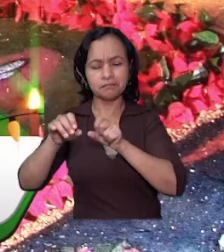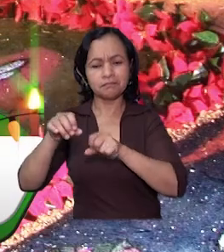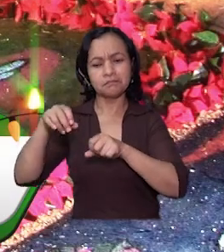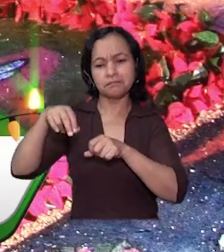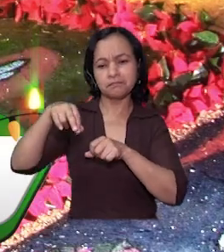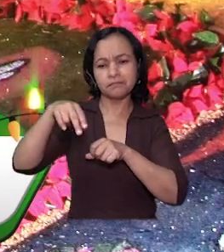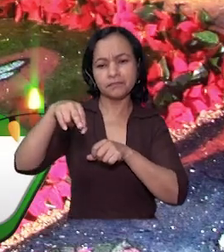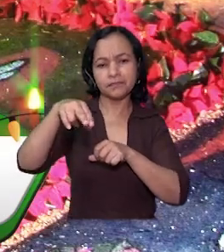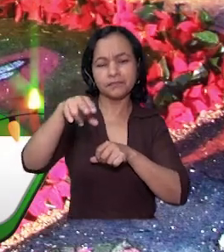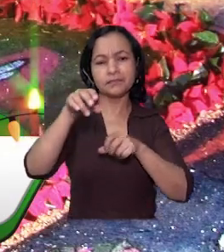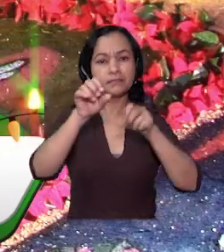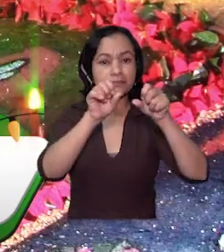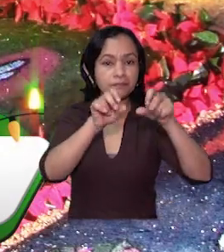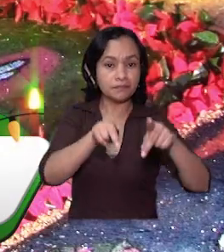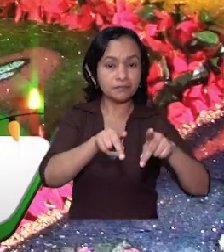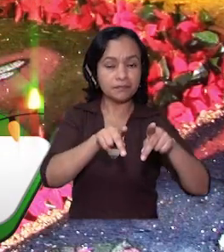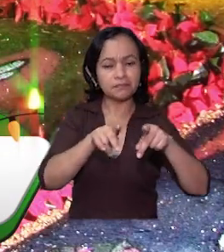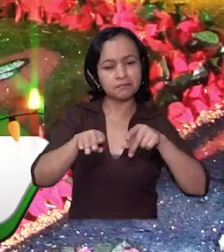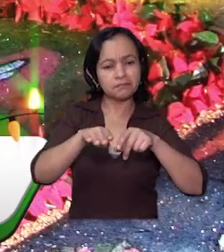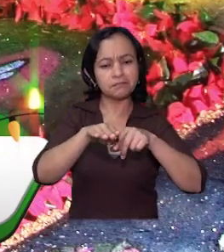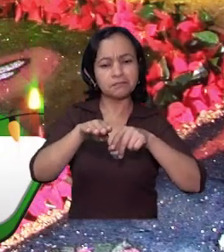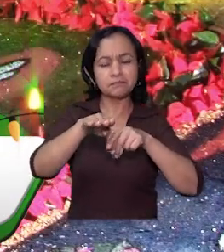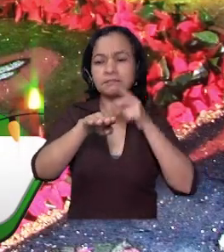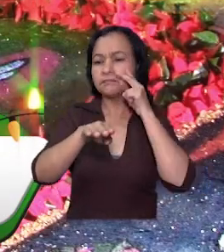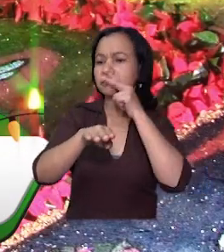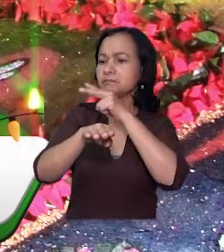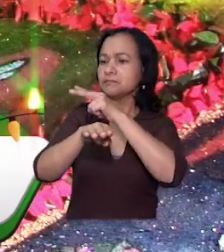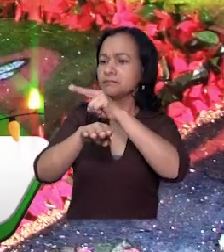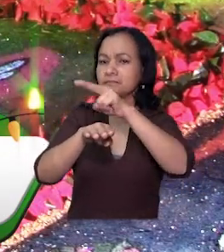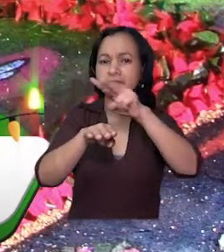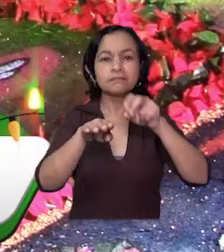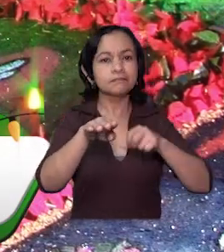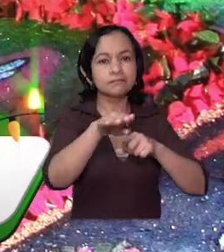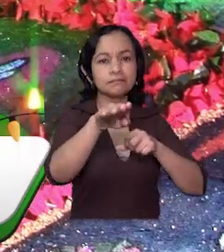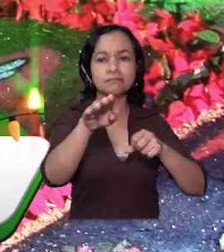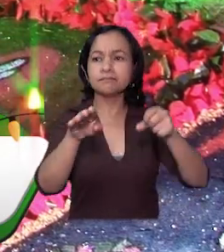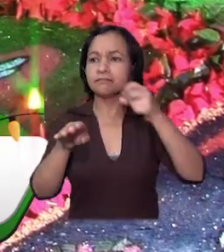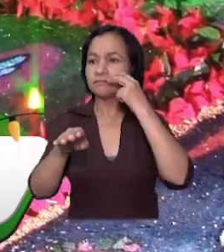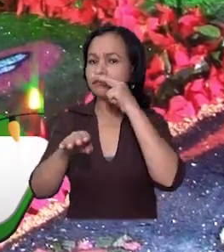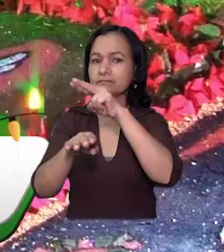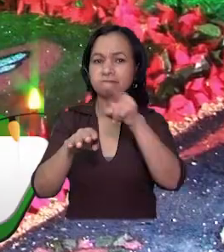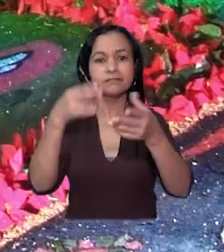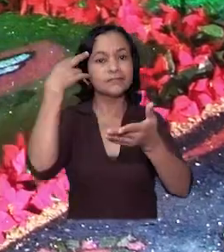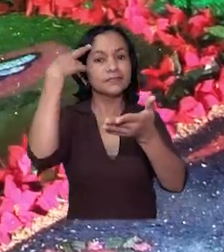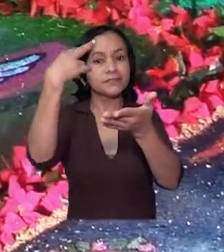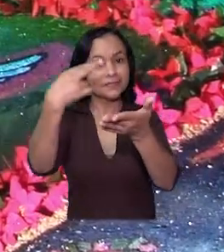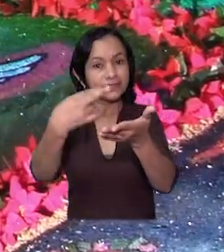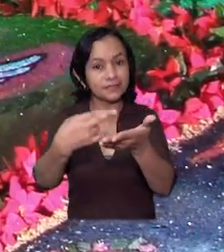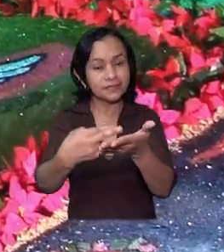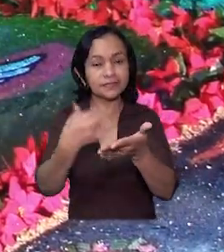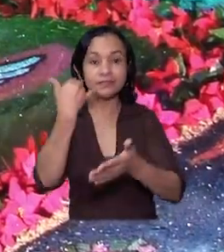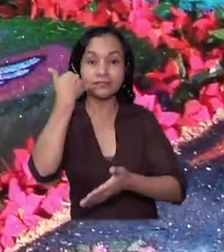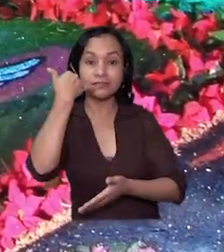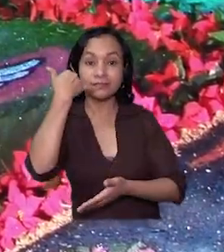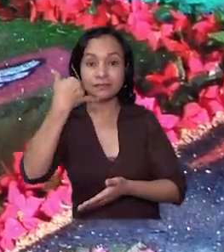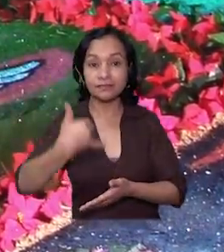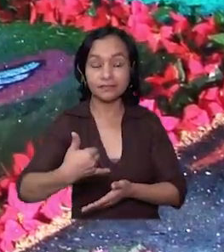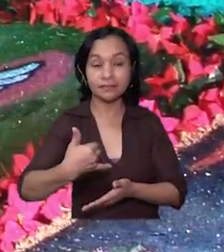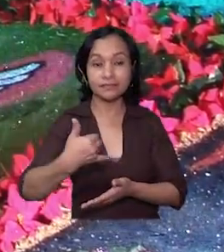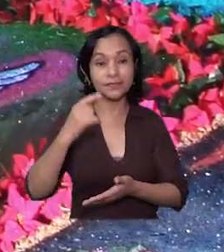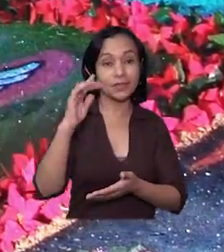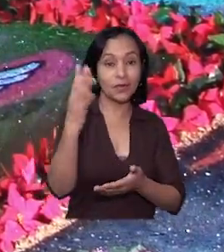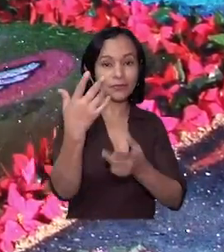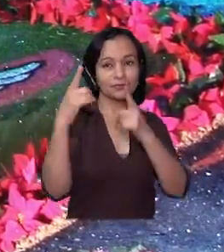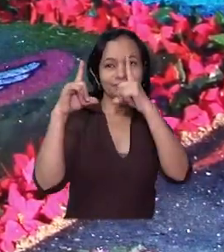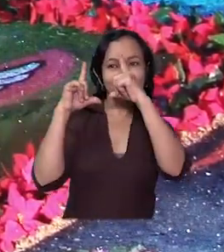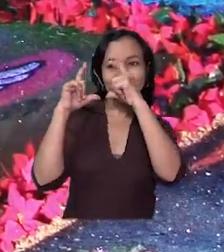puedan hacer y para que los hermanos que van en su vehículo también lo puedan hacer. Y recordemos que desde que los teléfonos celulares tienen cámara, todo el